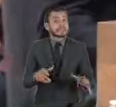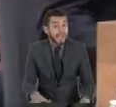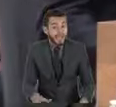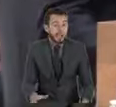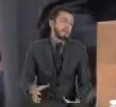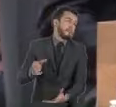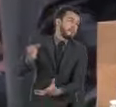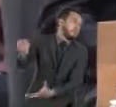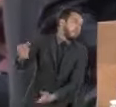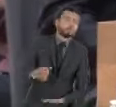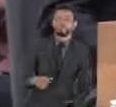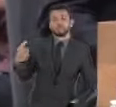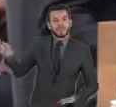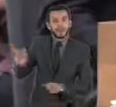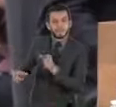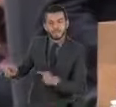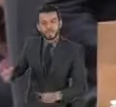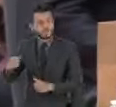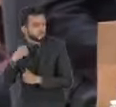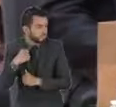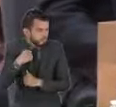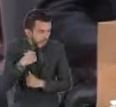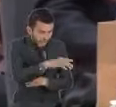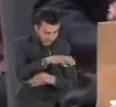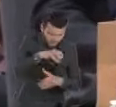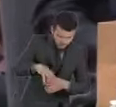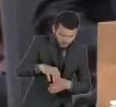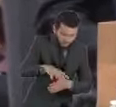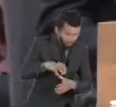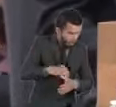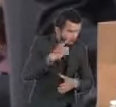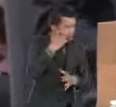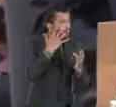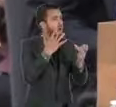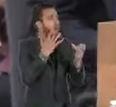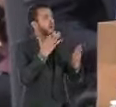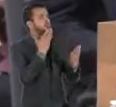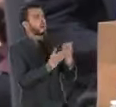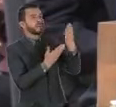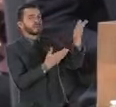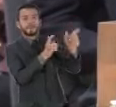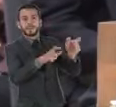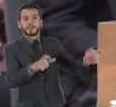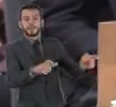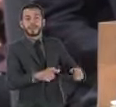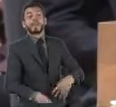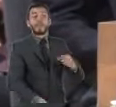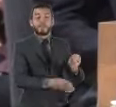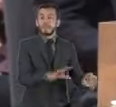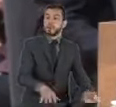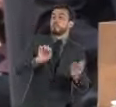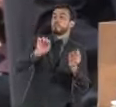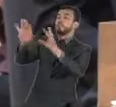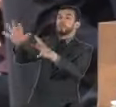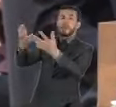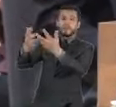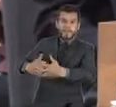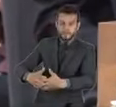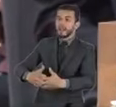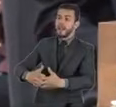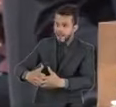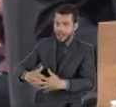más difícil les toca a los mismos industriales, que tienen que tener toda una tecnología para poder hacer con esos productos algo